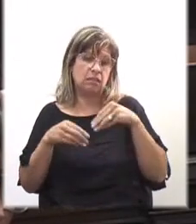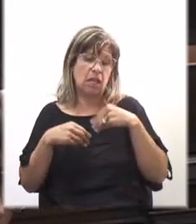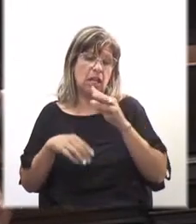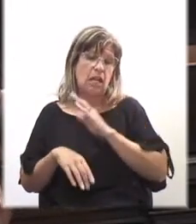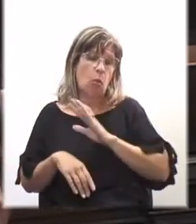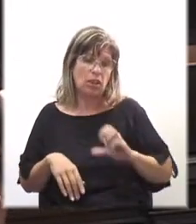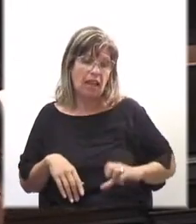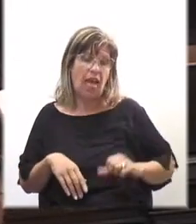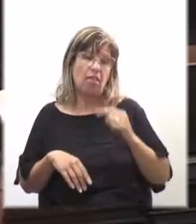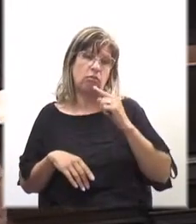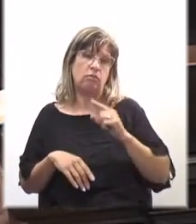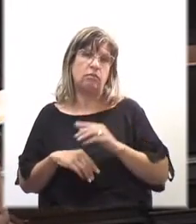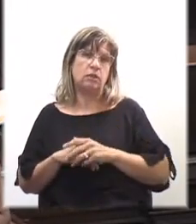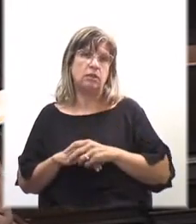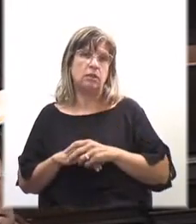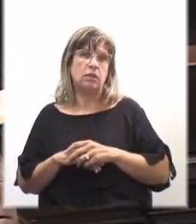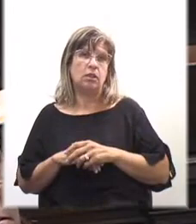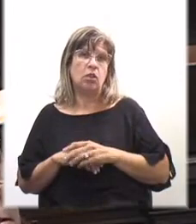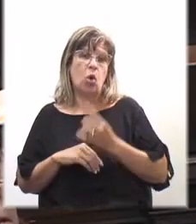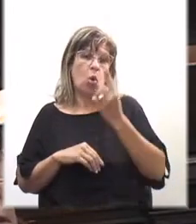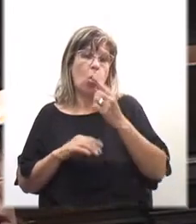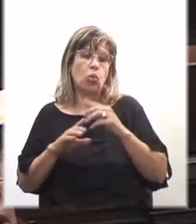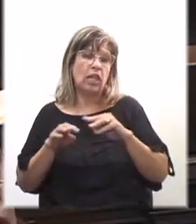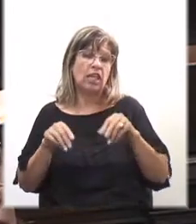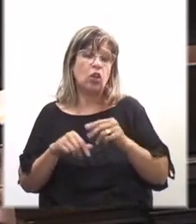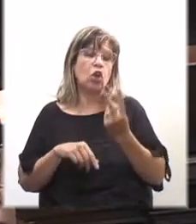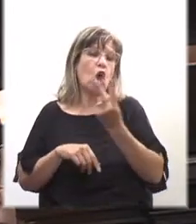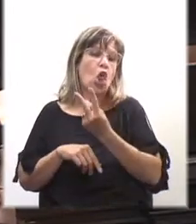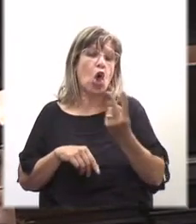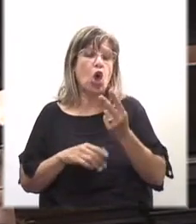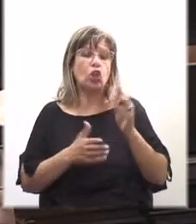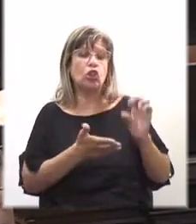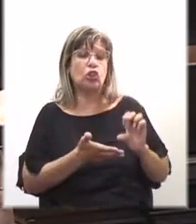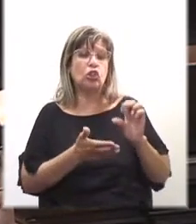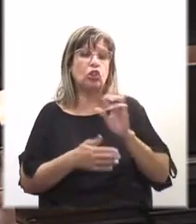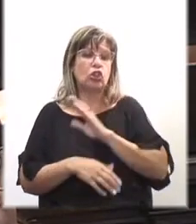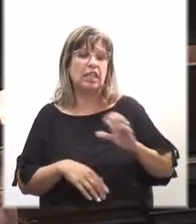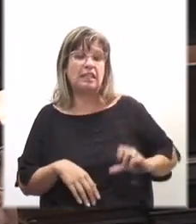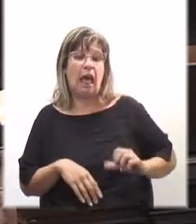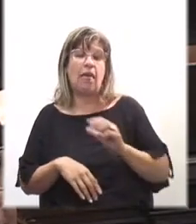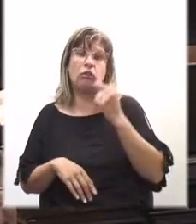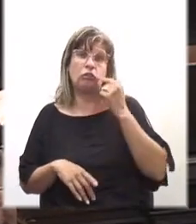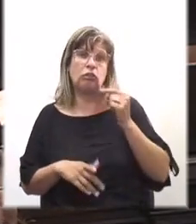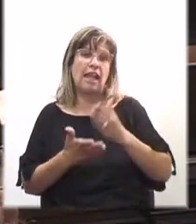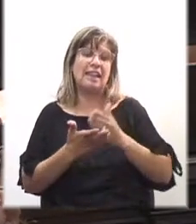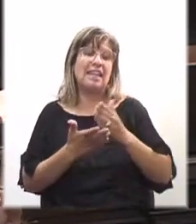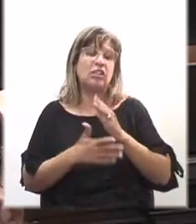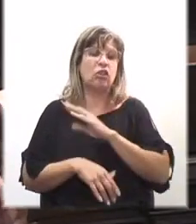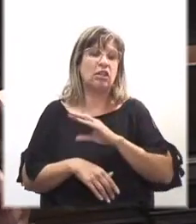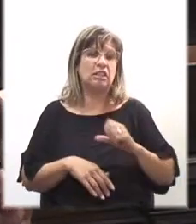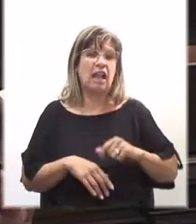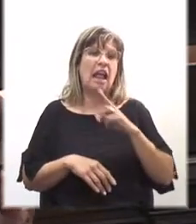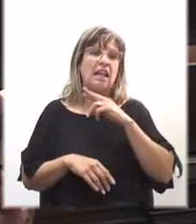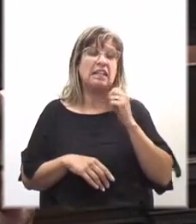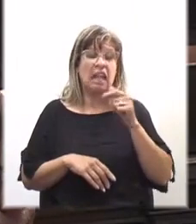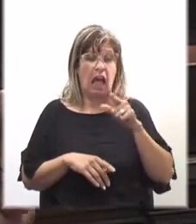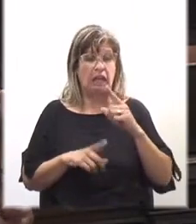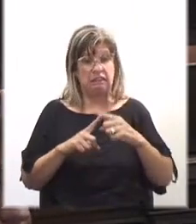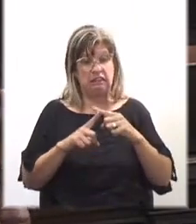bueno, un territorio, dos estados, el derecho del Estado de Israel a existir, nadie lo puede